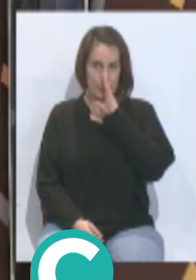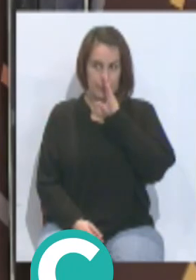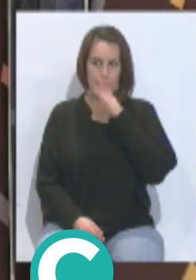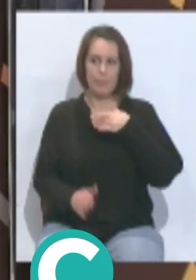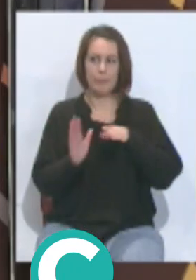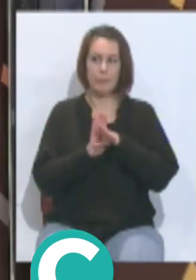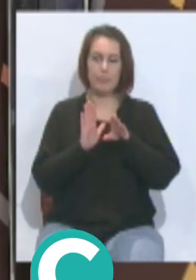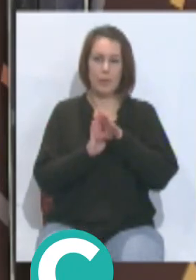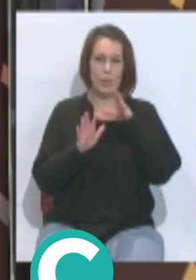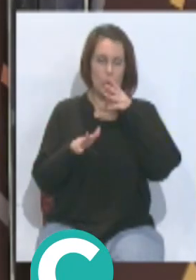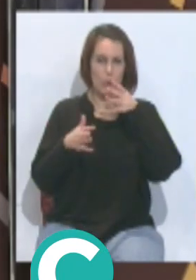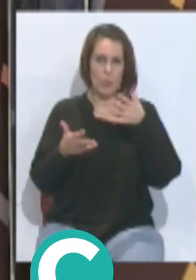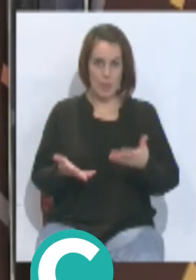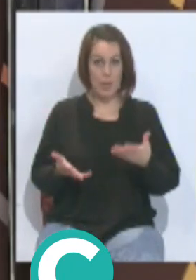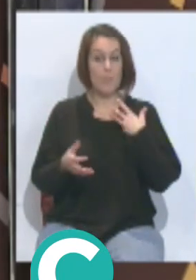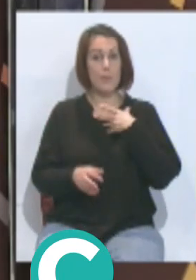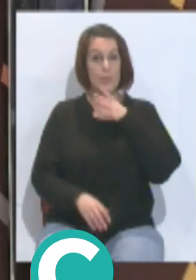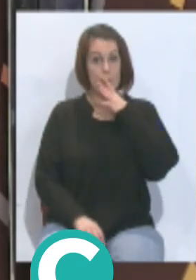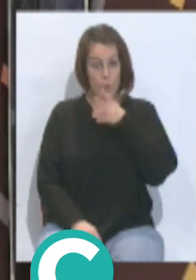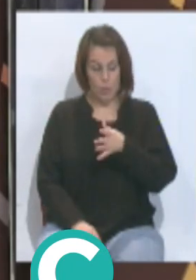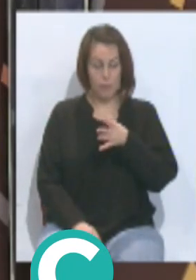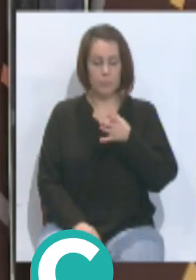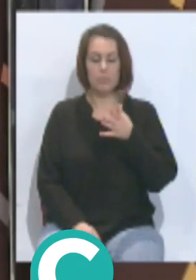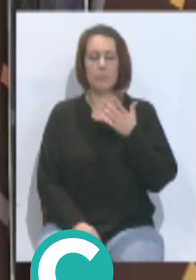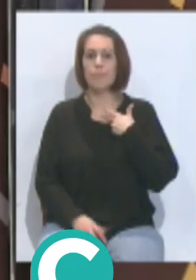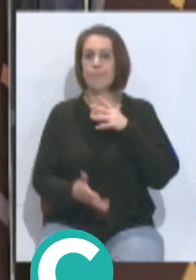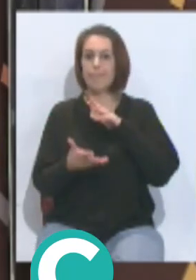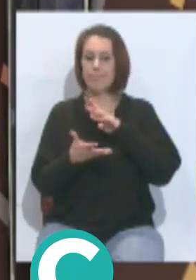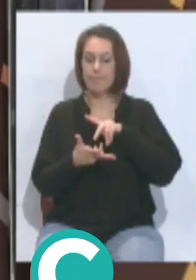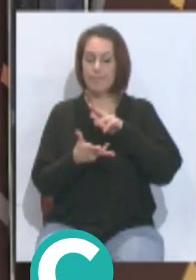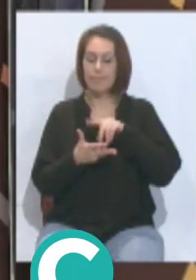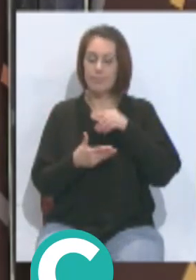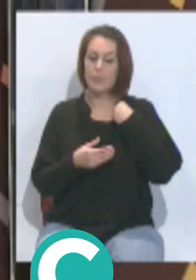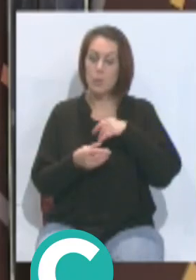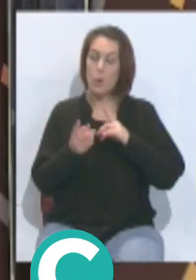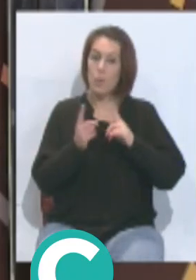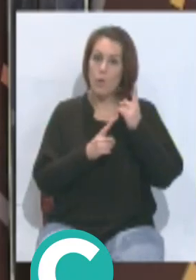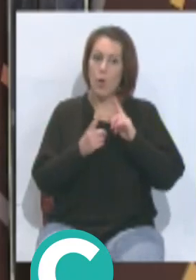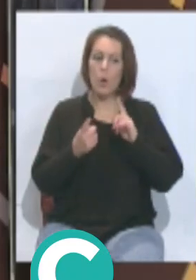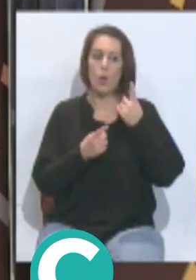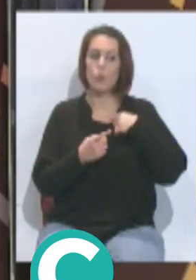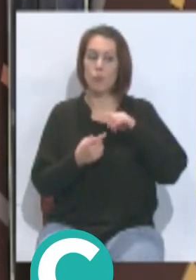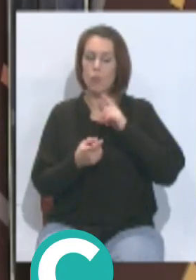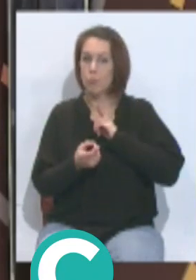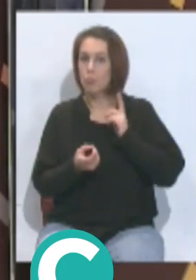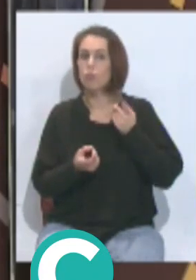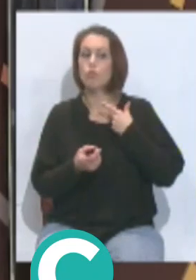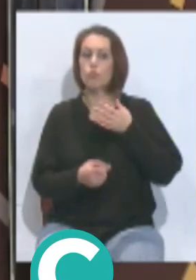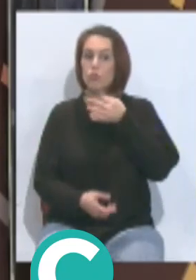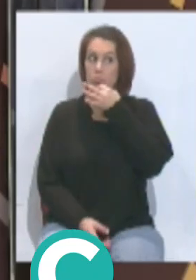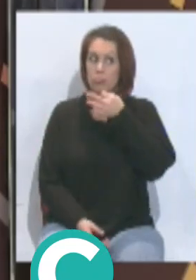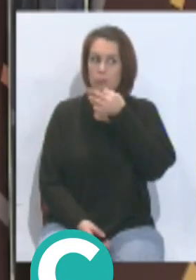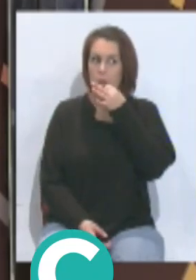Y seguimos teniendo actualidad porque, bueno, a las noticias de esos foros que nos mantienen toda la